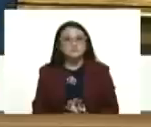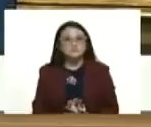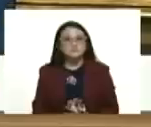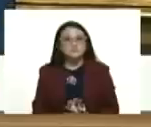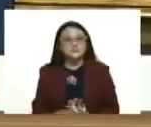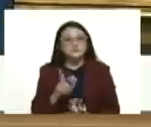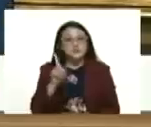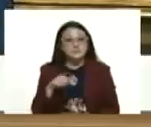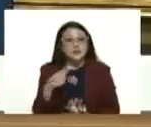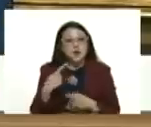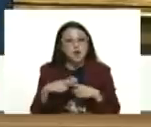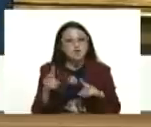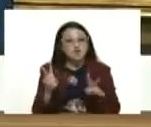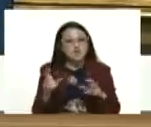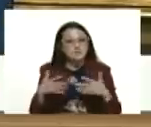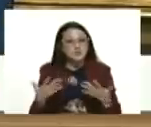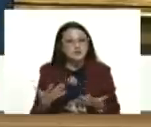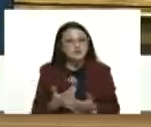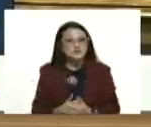el otro elemento es,